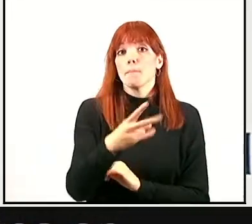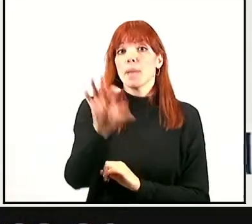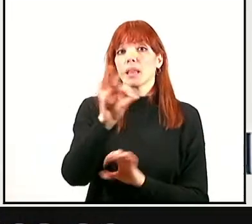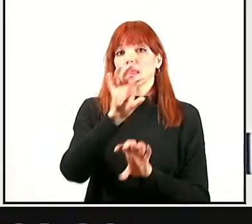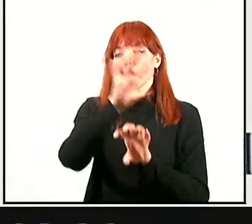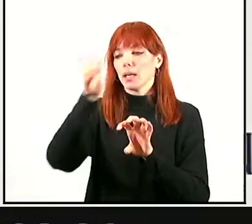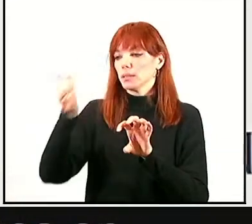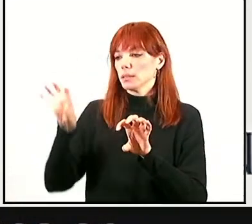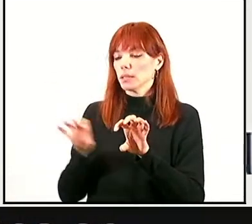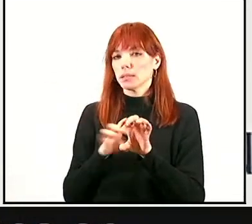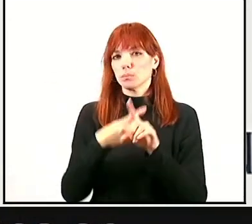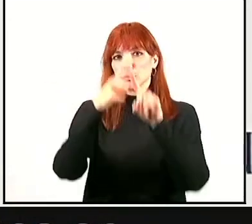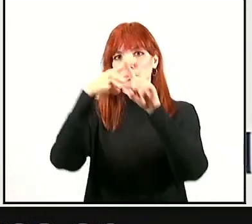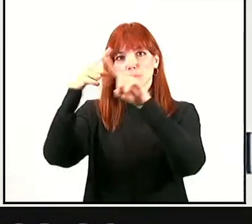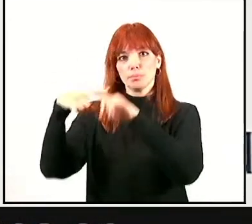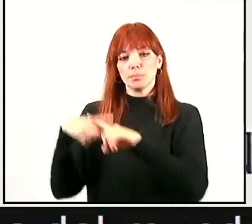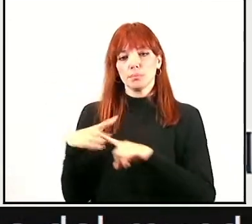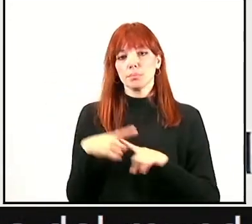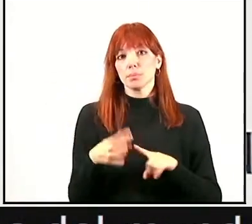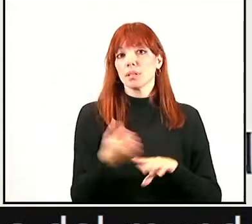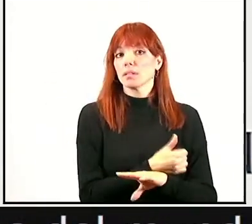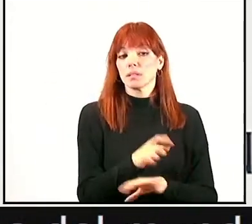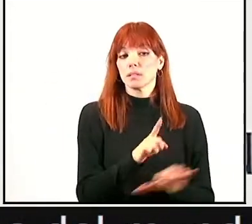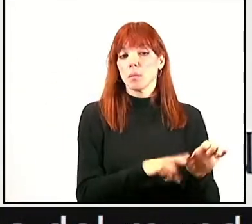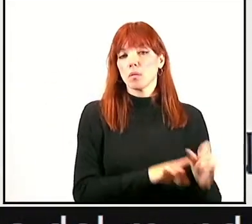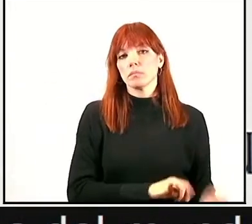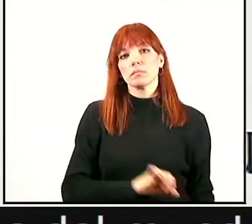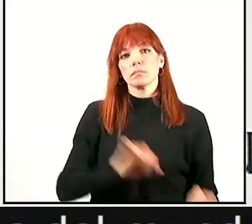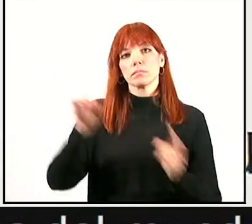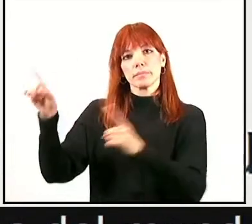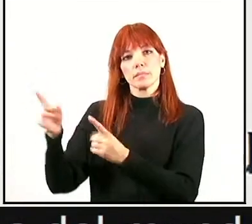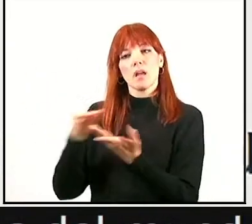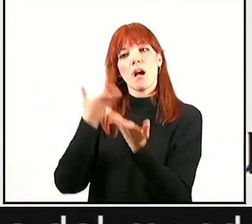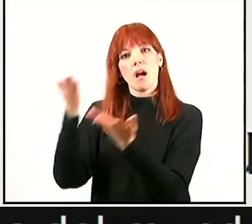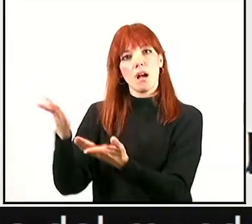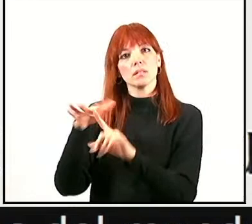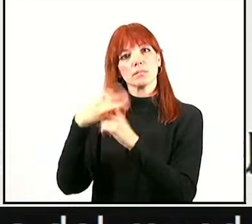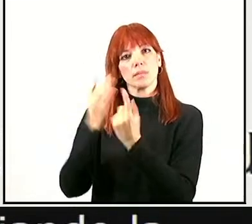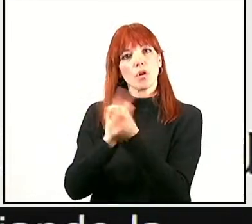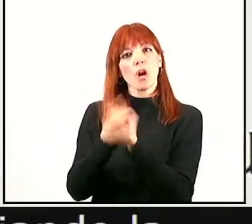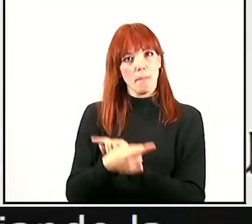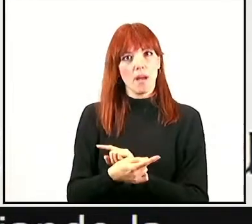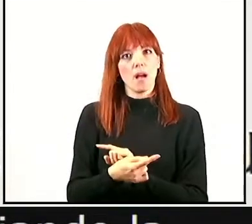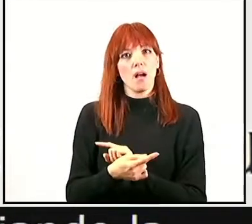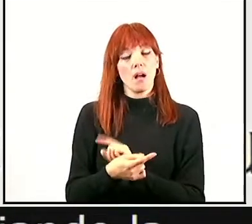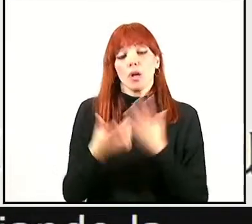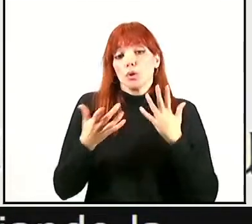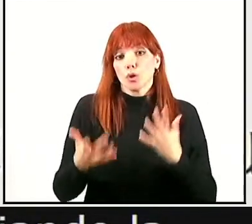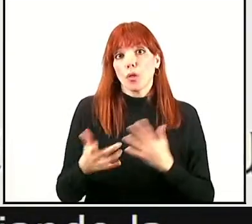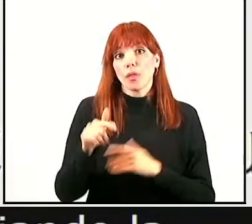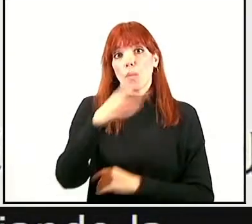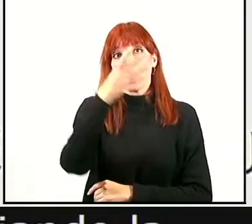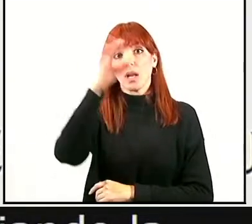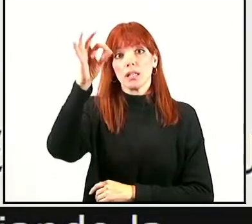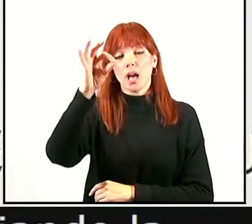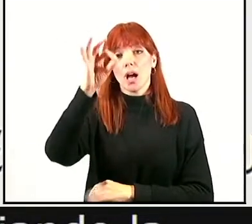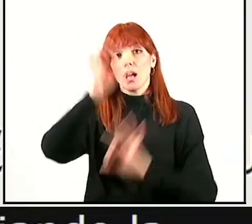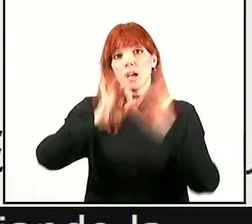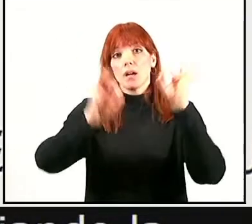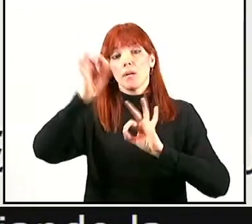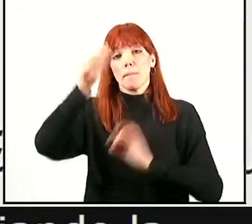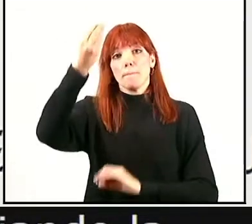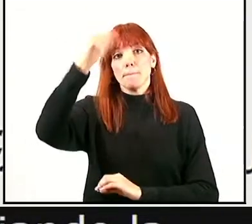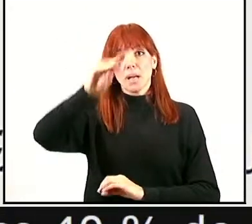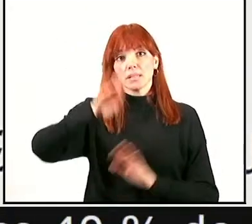países distintos del mundo donde la cooperación extremeña está cambiando la realidad en estos momentos y, por tanto, ese 40% de incremento